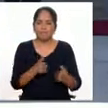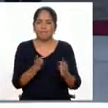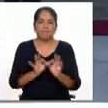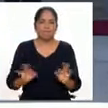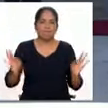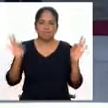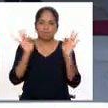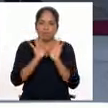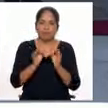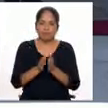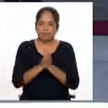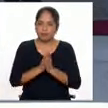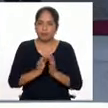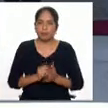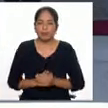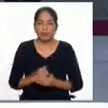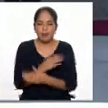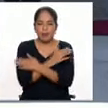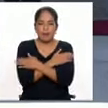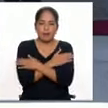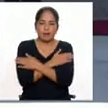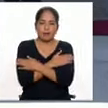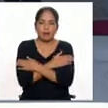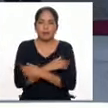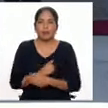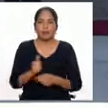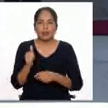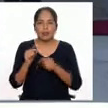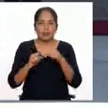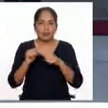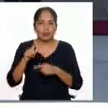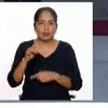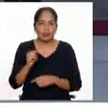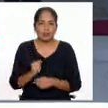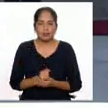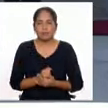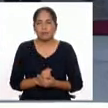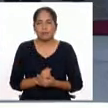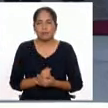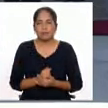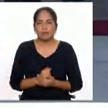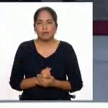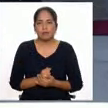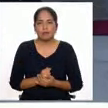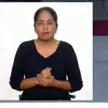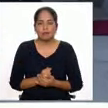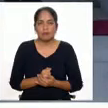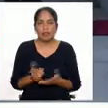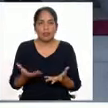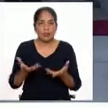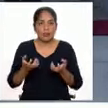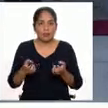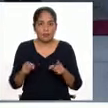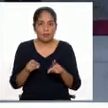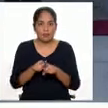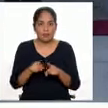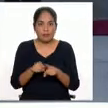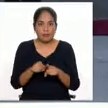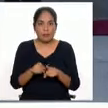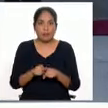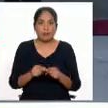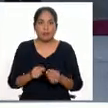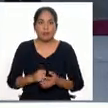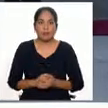importante. Un abrazo fraterno de Atalaya. Atalaya lo tiene en sus brazos. Y quiero también darle la